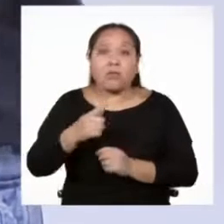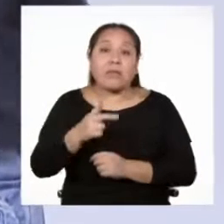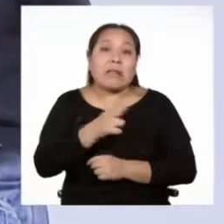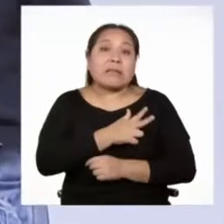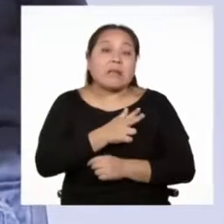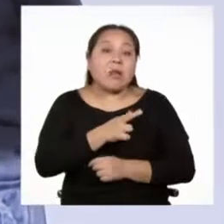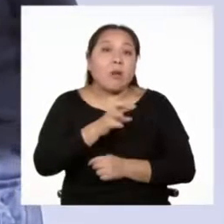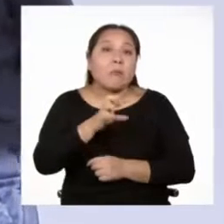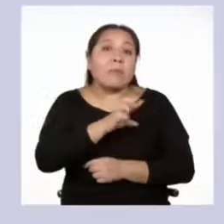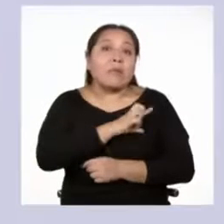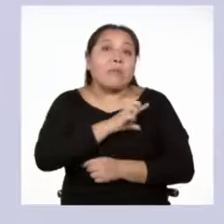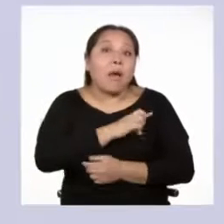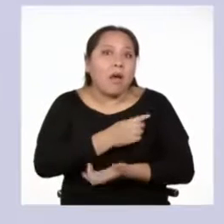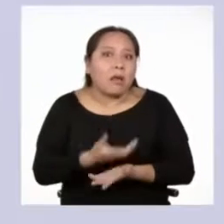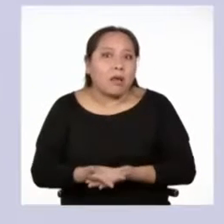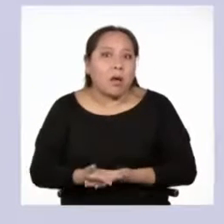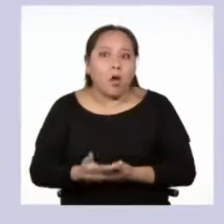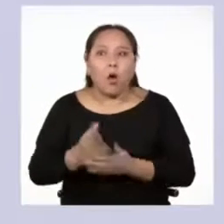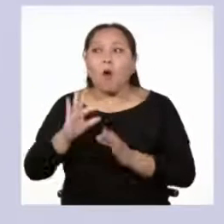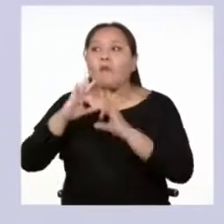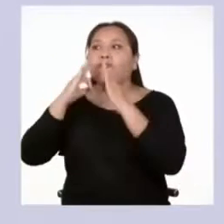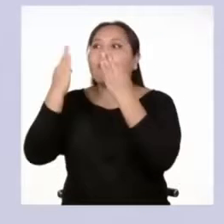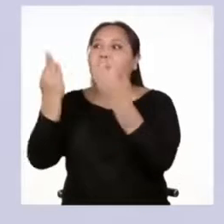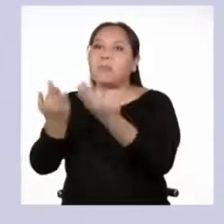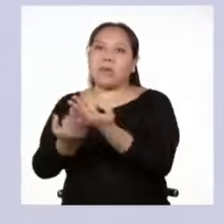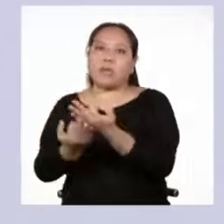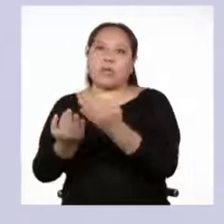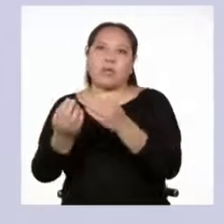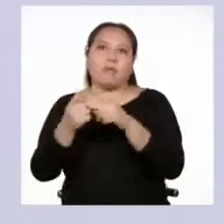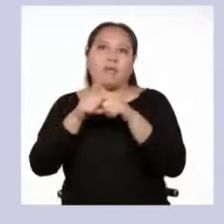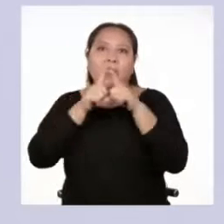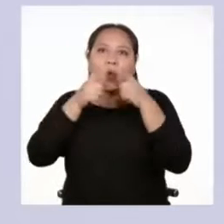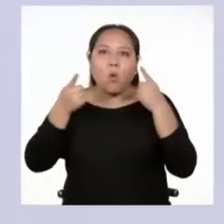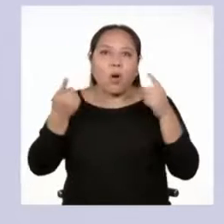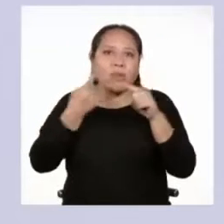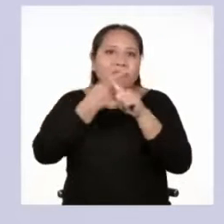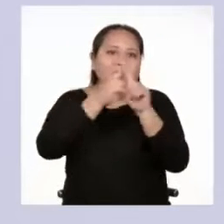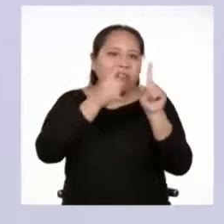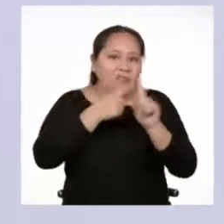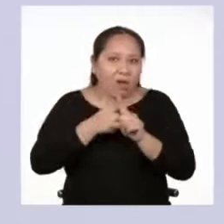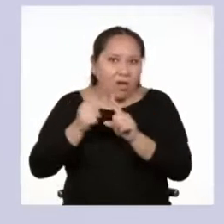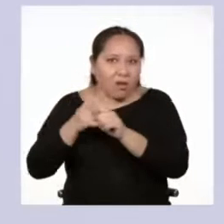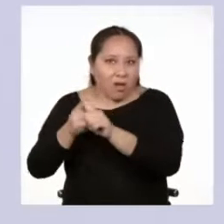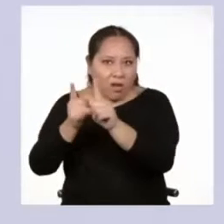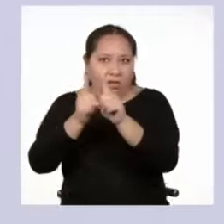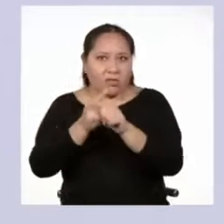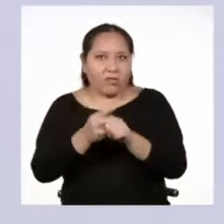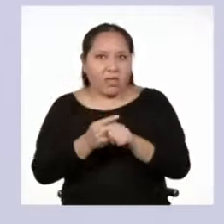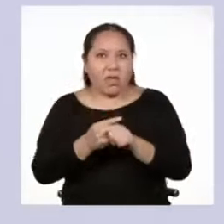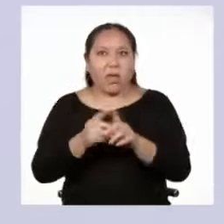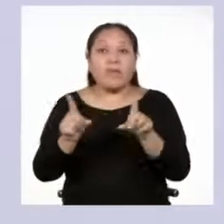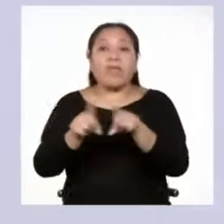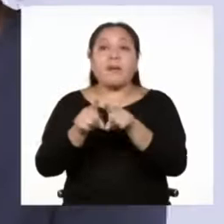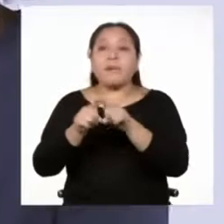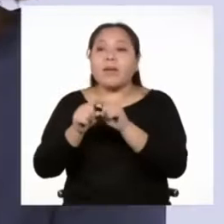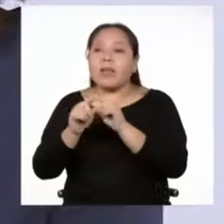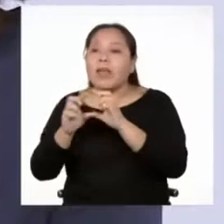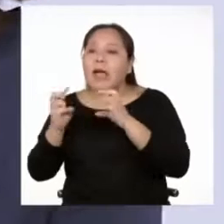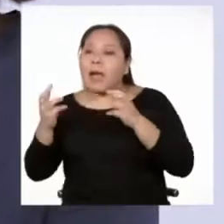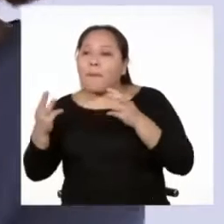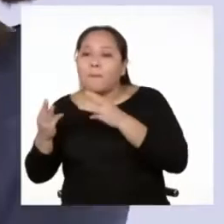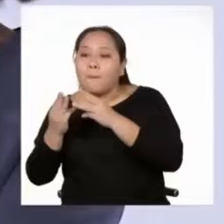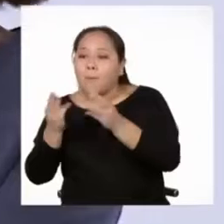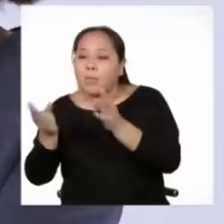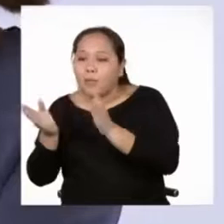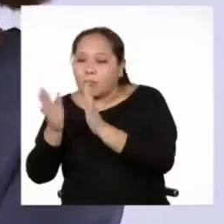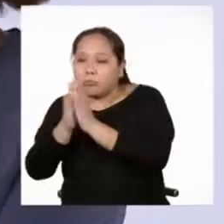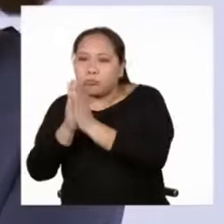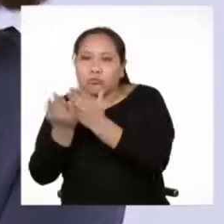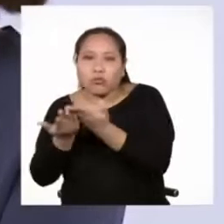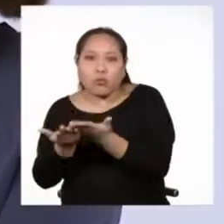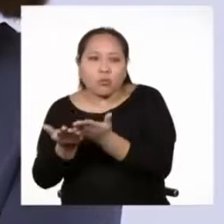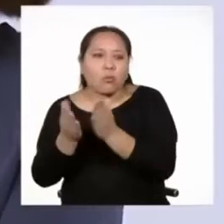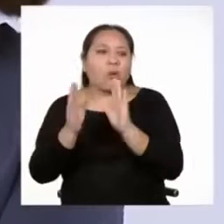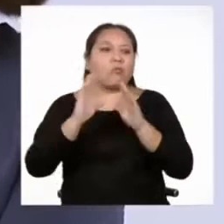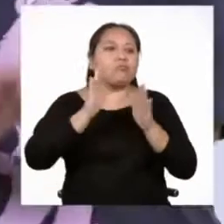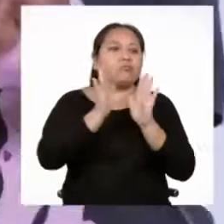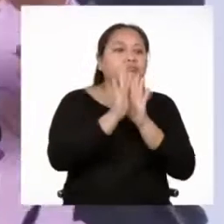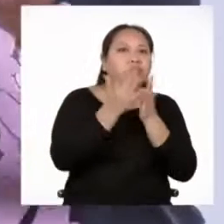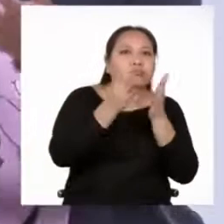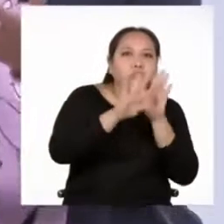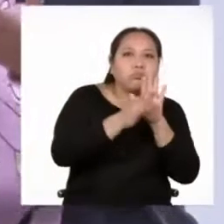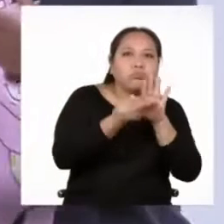o para nuestra familia. Igualmente, el modo en el que elaboraremos el texto es una decisión que depende de lo que queremos decir y a quién se lo queremos